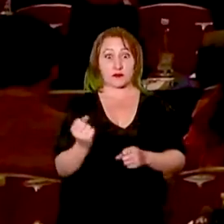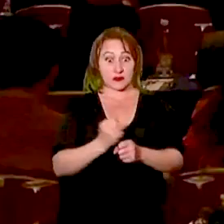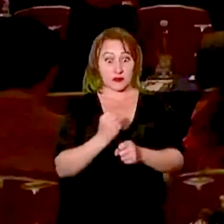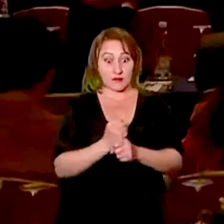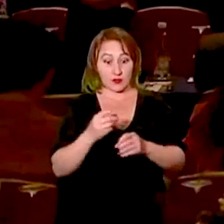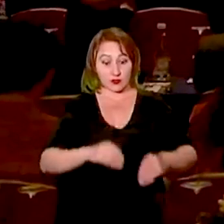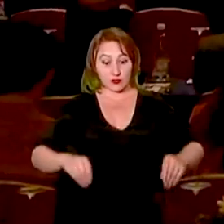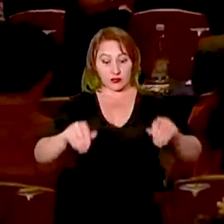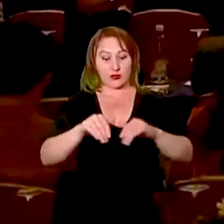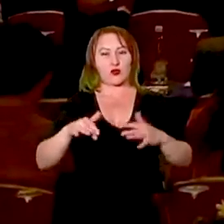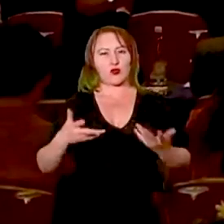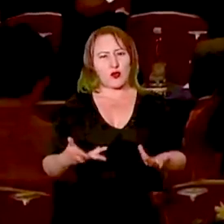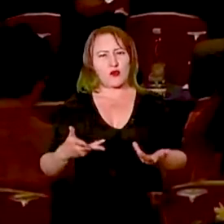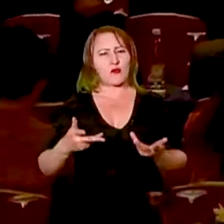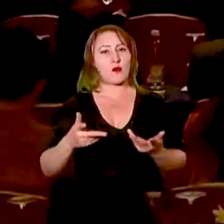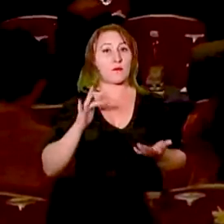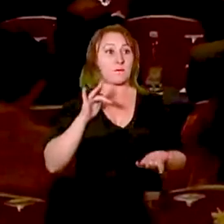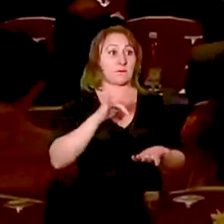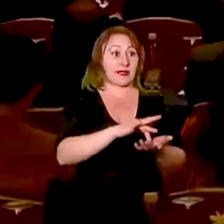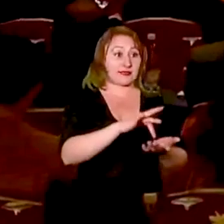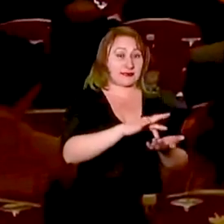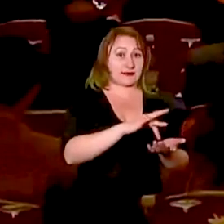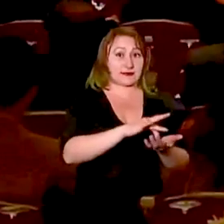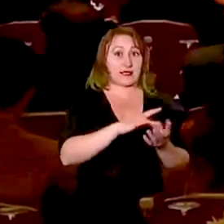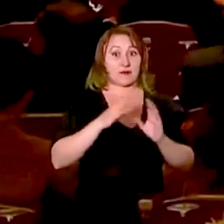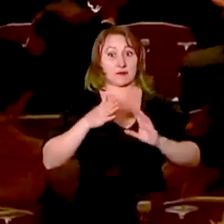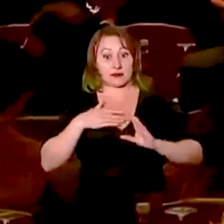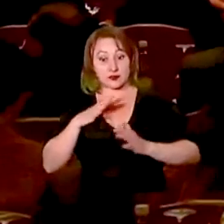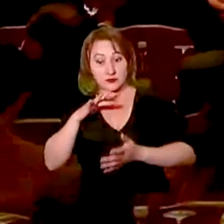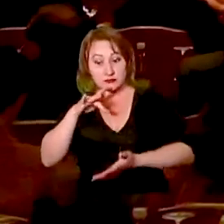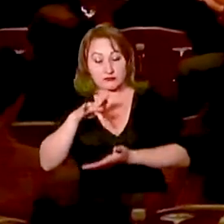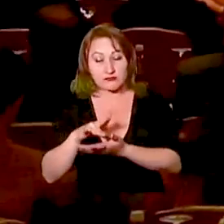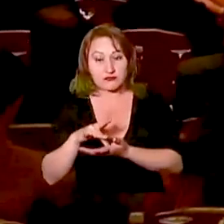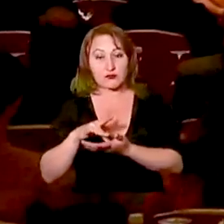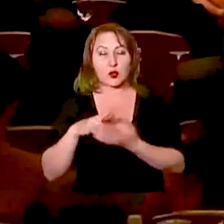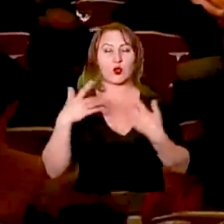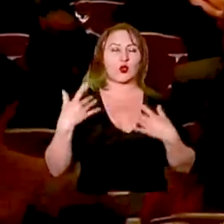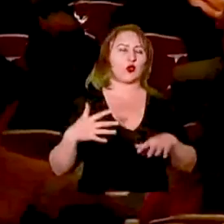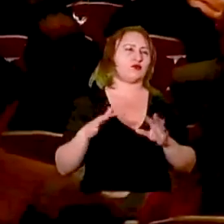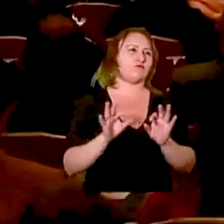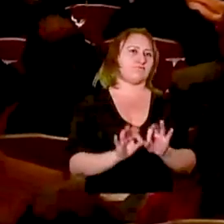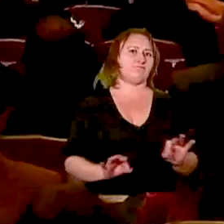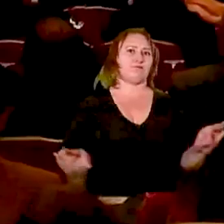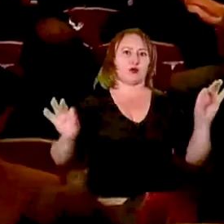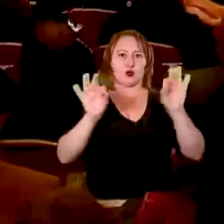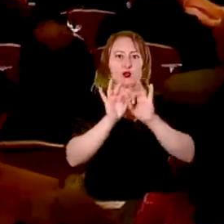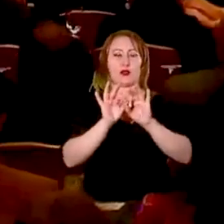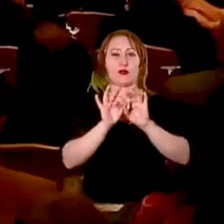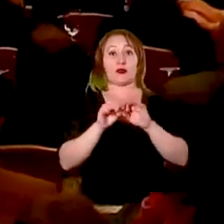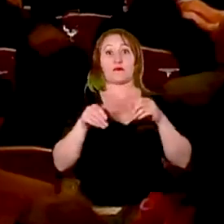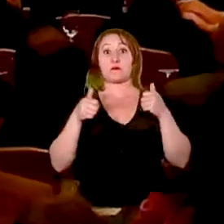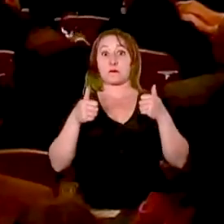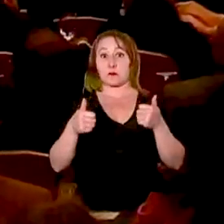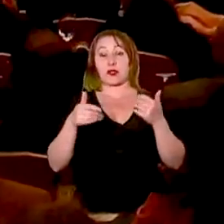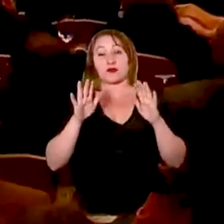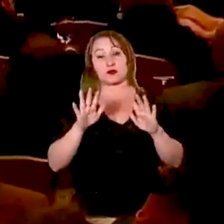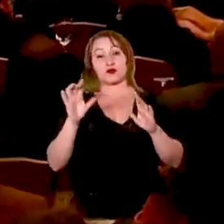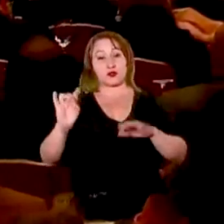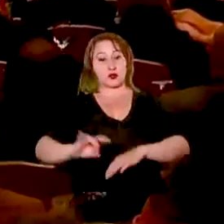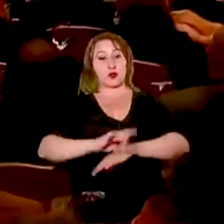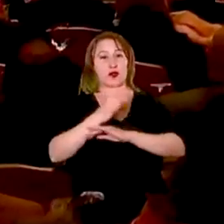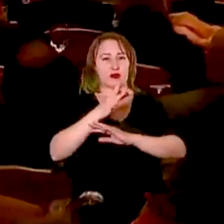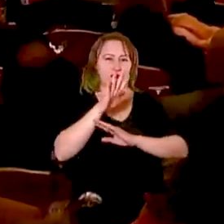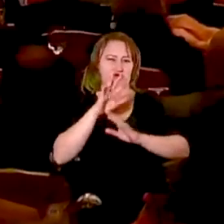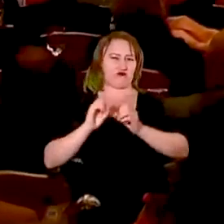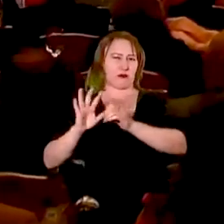territorio, personal y presencialmente, no ha dejado de ser importante. Y si bien en virtud de la virtualidad